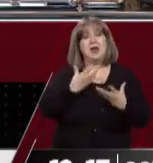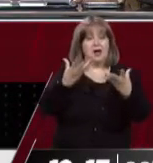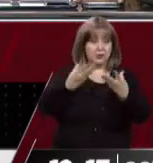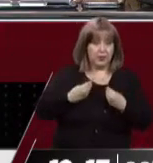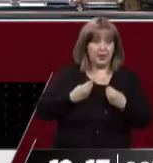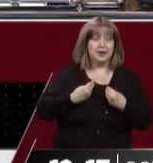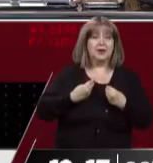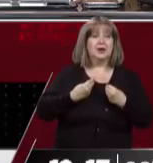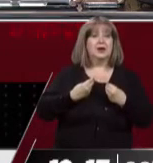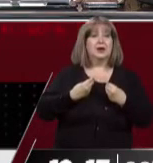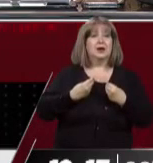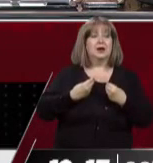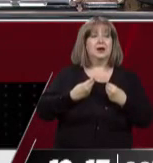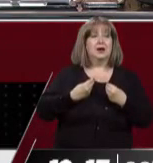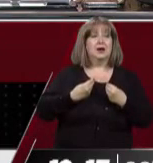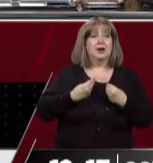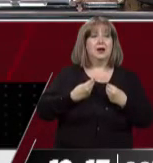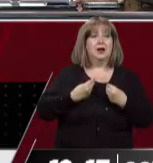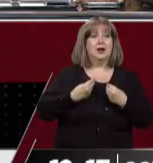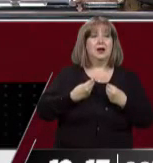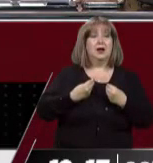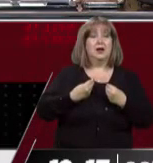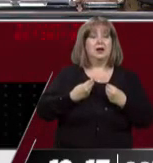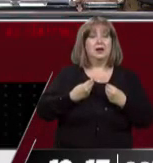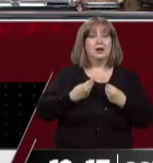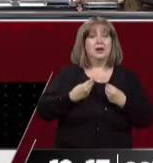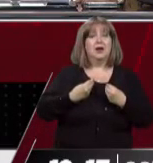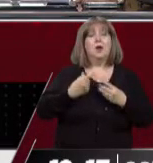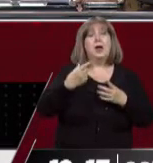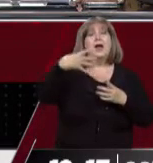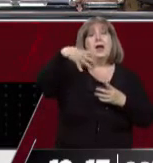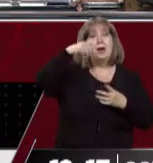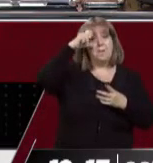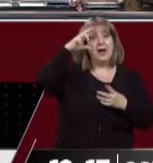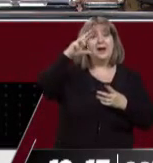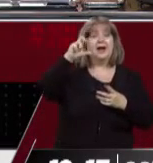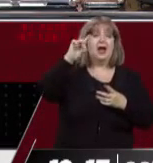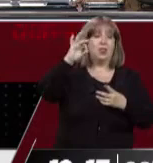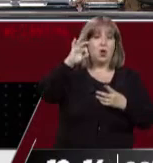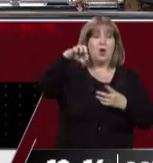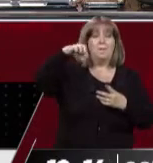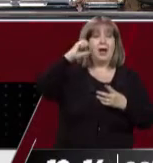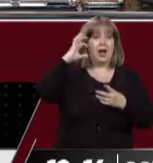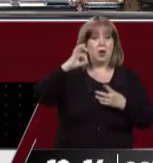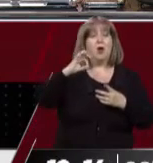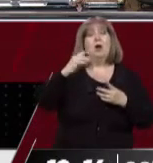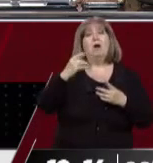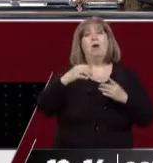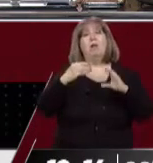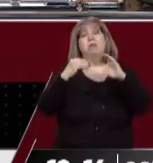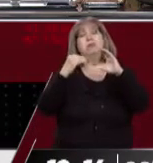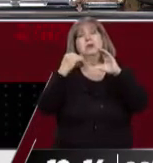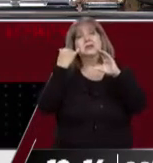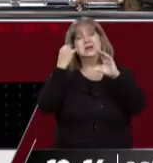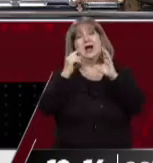momento ingresando a su cuenta a través de Mercado Pago o por cualquier cuenta bancaria con el alias fuerza.beni lo